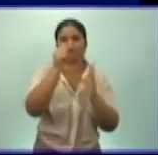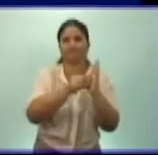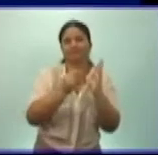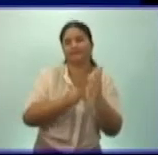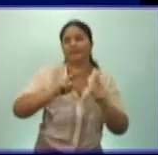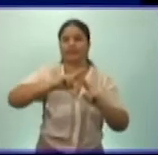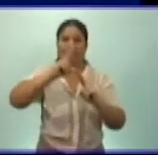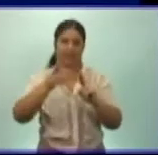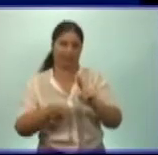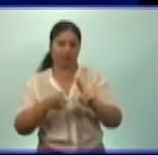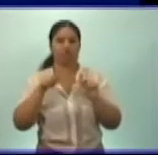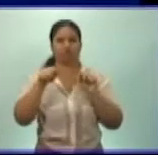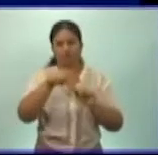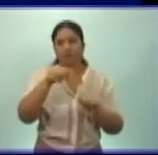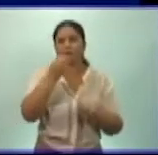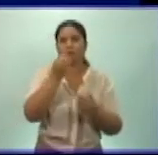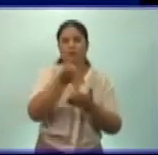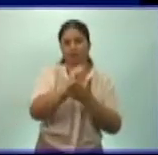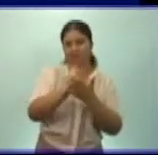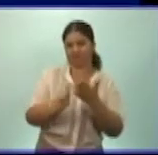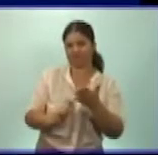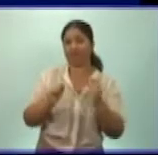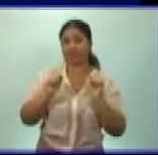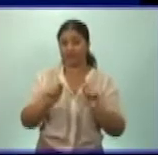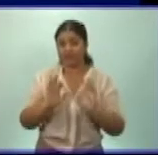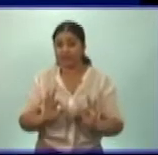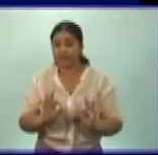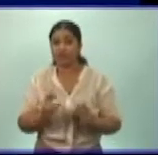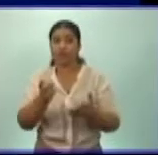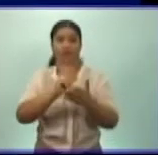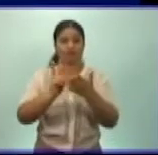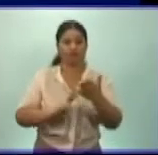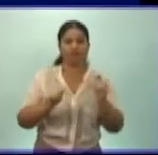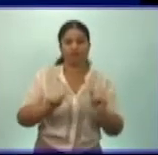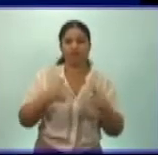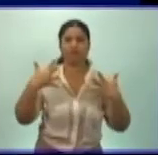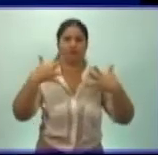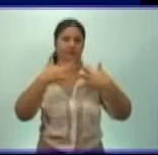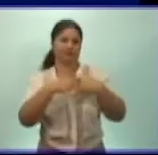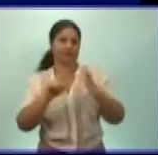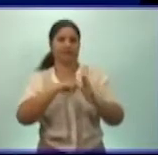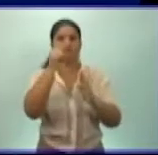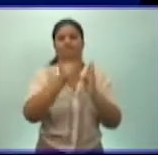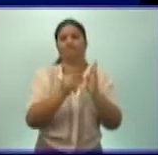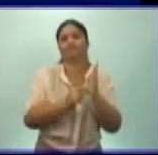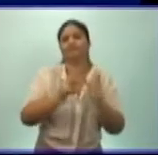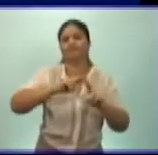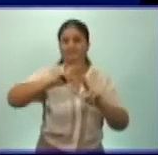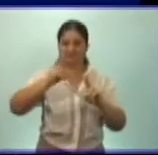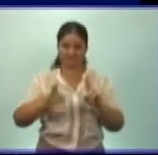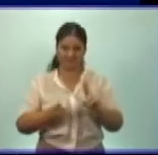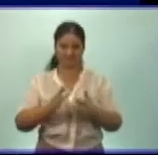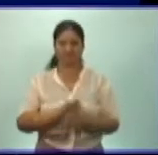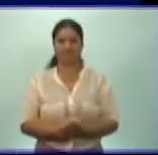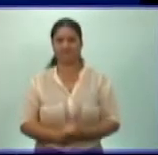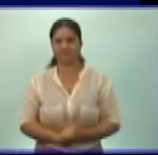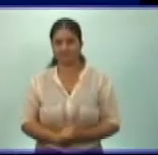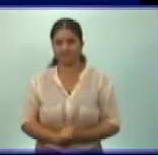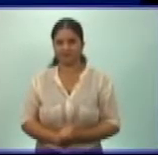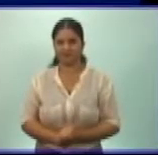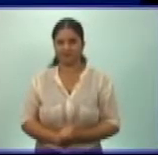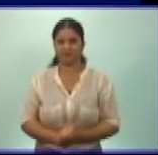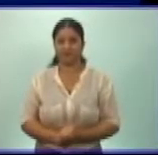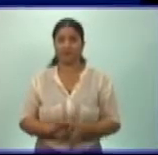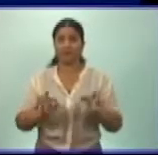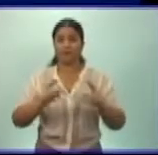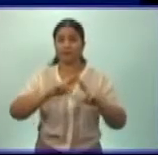estilista porque fue un teatro que también en la expresión literaria logró fomentar,